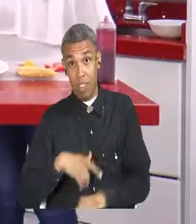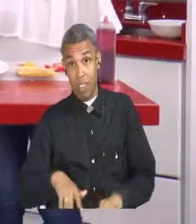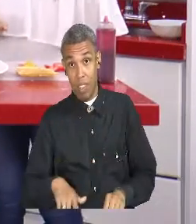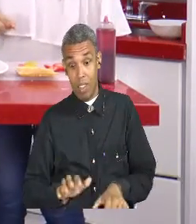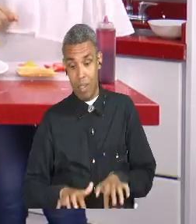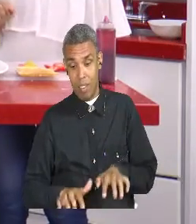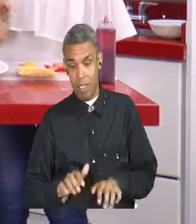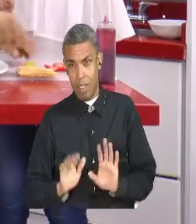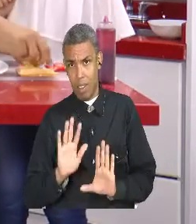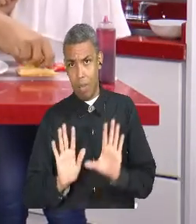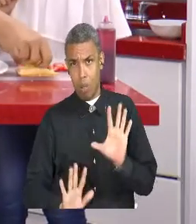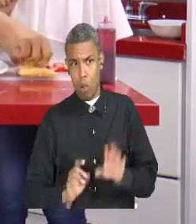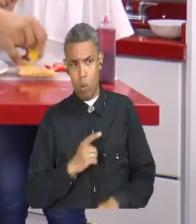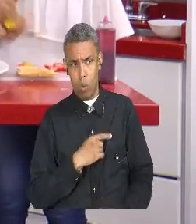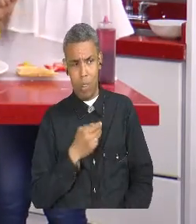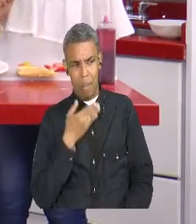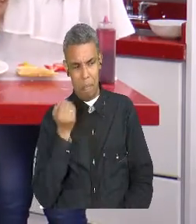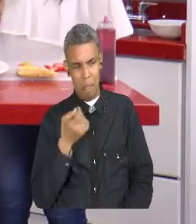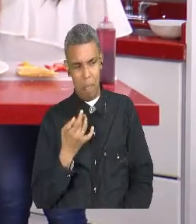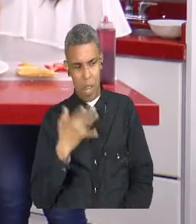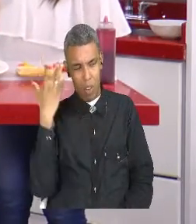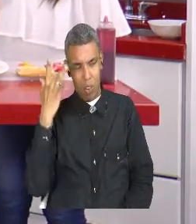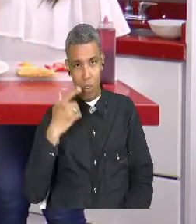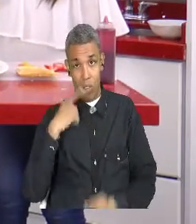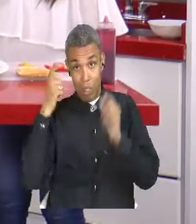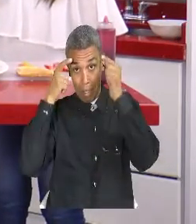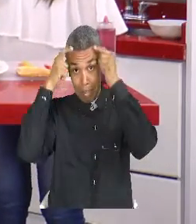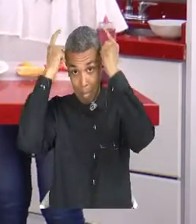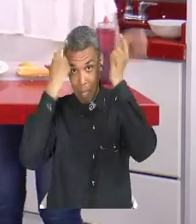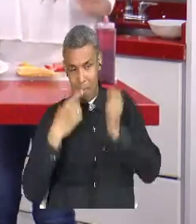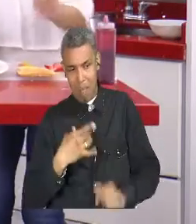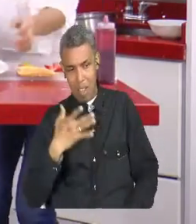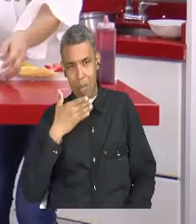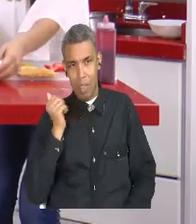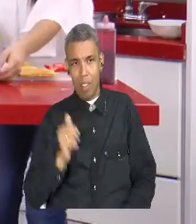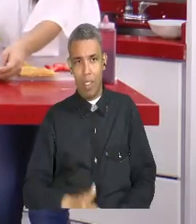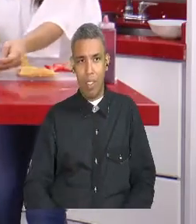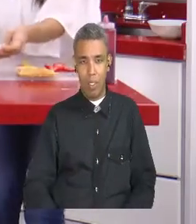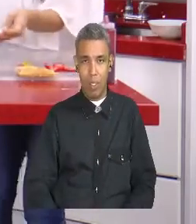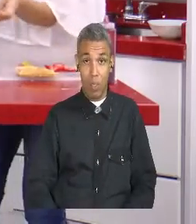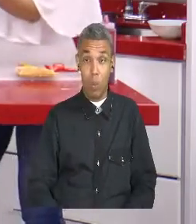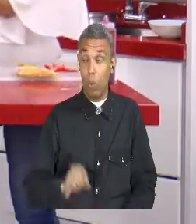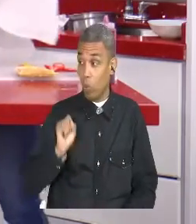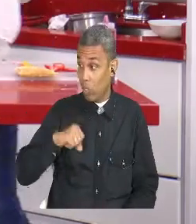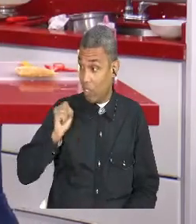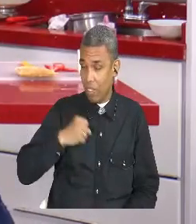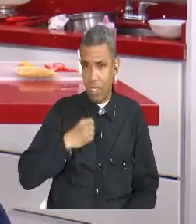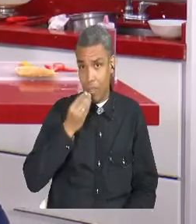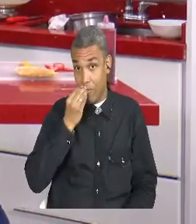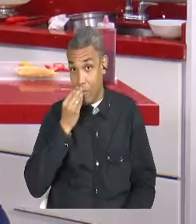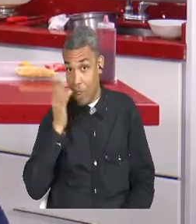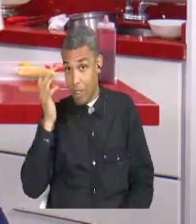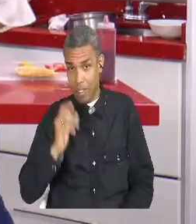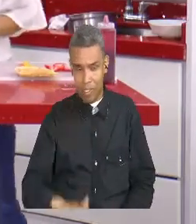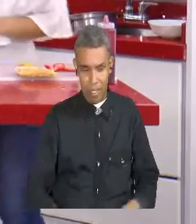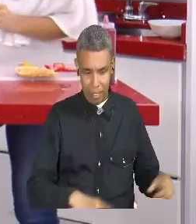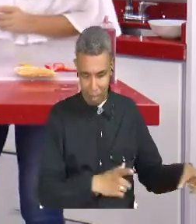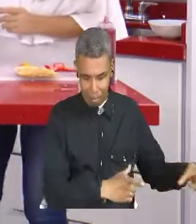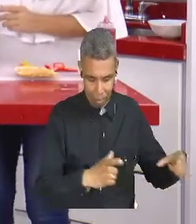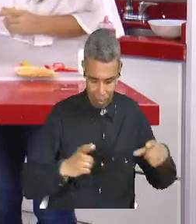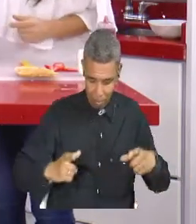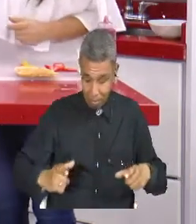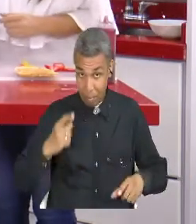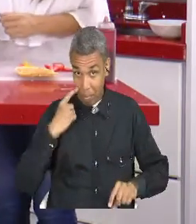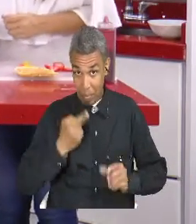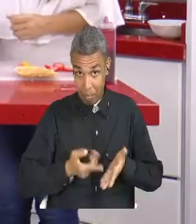Permíteme. Pásenme ese emplatado para acá, por favor. Por favor. Porque eso está a pásemelo, pedirle boca. Pásemelo por aquí, porfis. Eso, gracias.